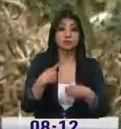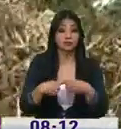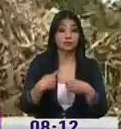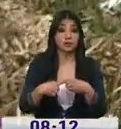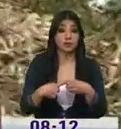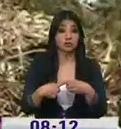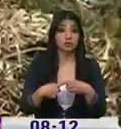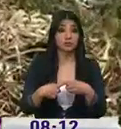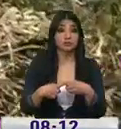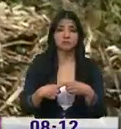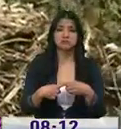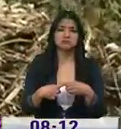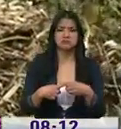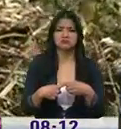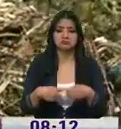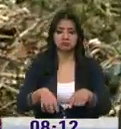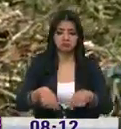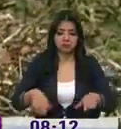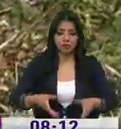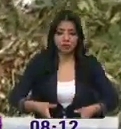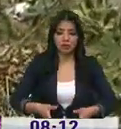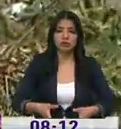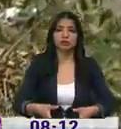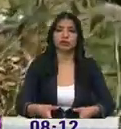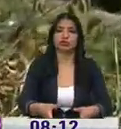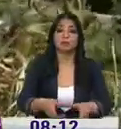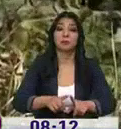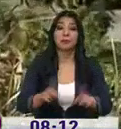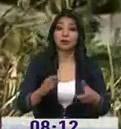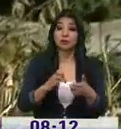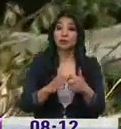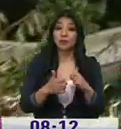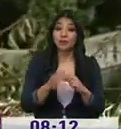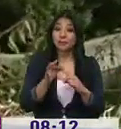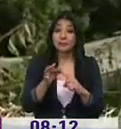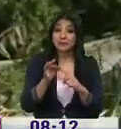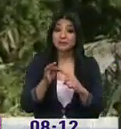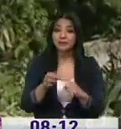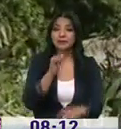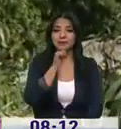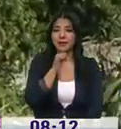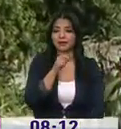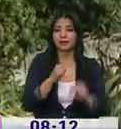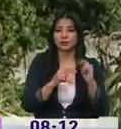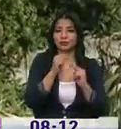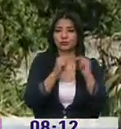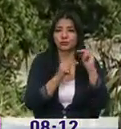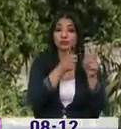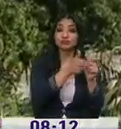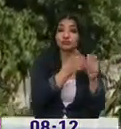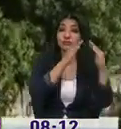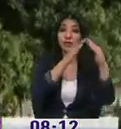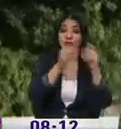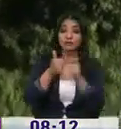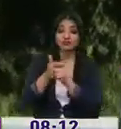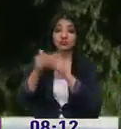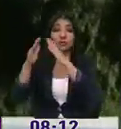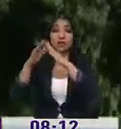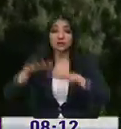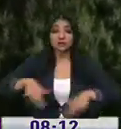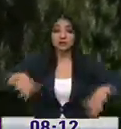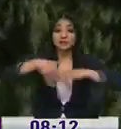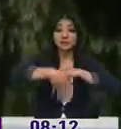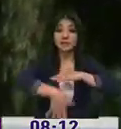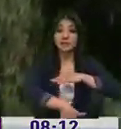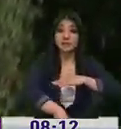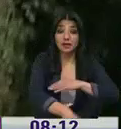una especie de colector. Sin embargo, el problema principal es que en estas viviendas que colindan precisamente con la quebrada no tienen un